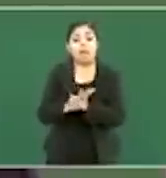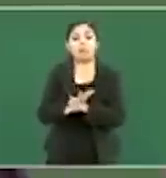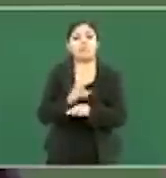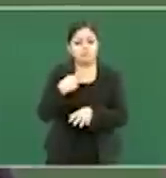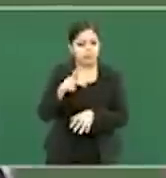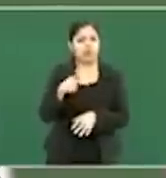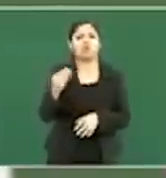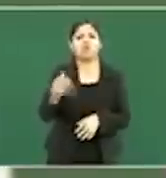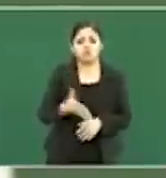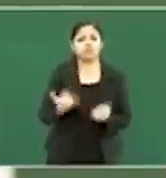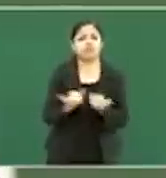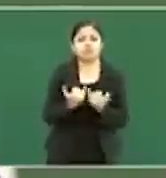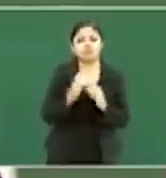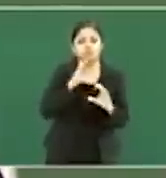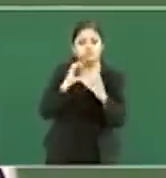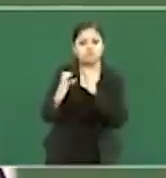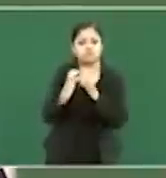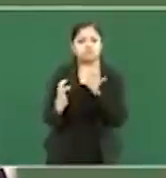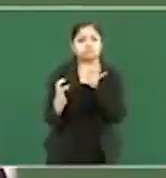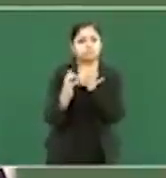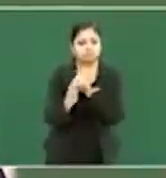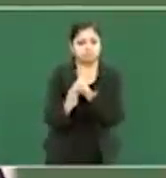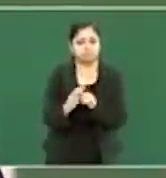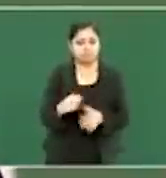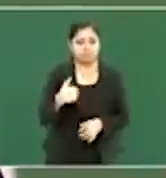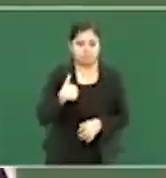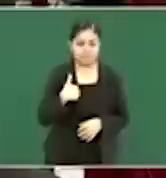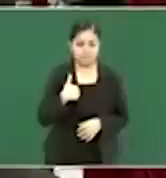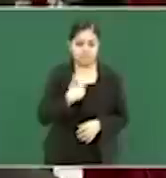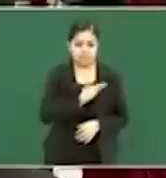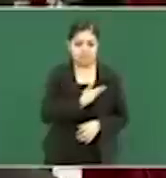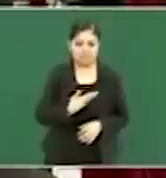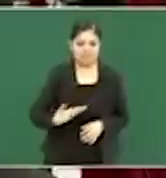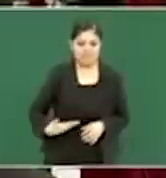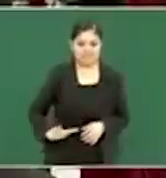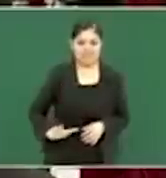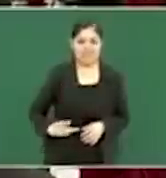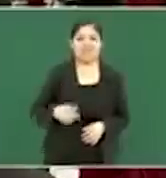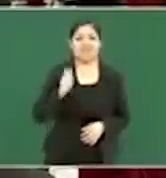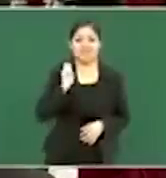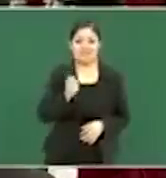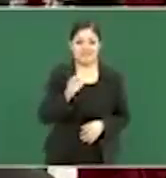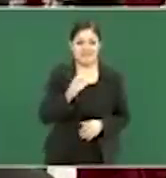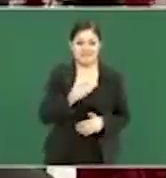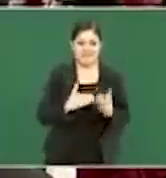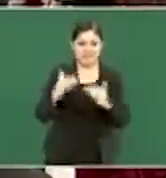Ayer me reuní con el presidente de la Suprema Corte de Justicia